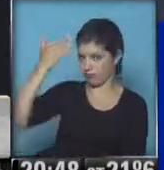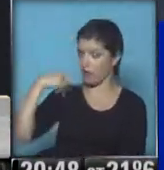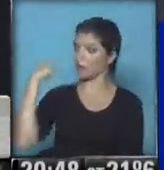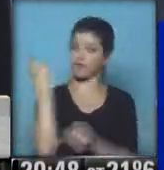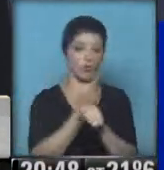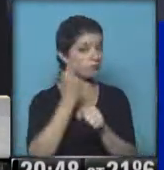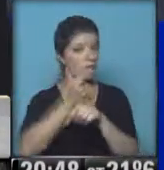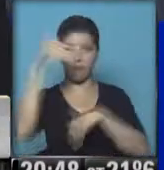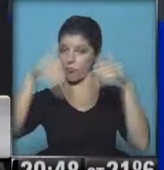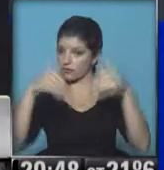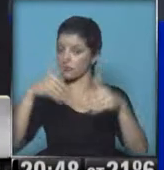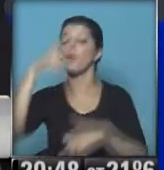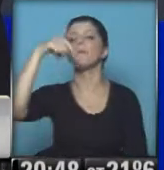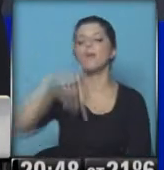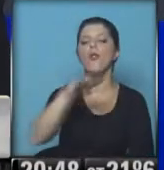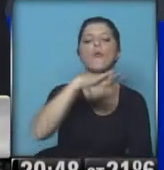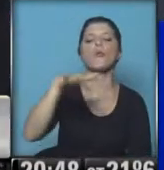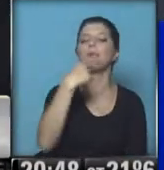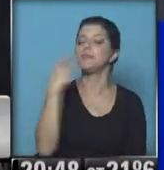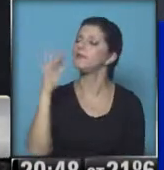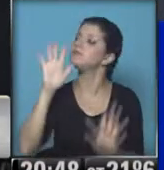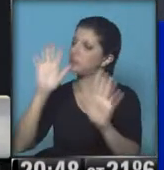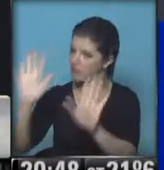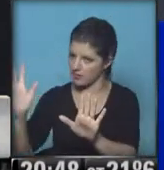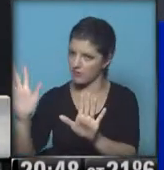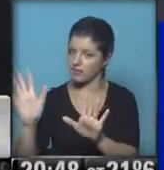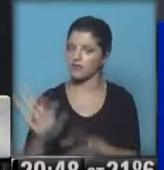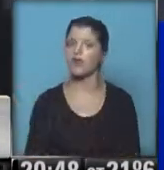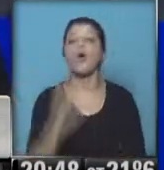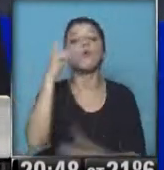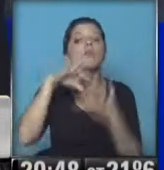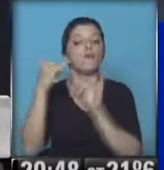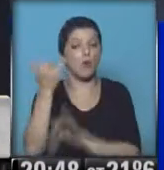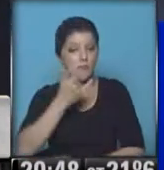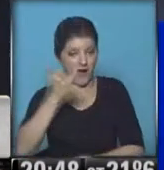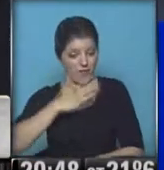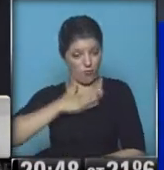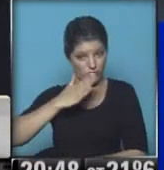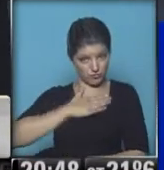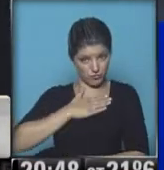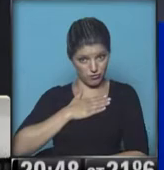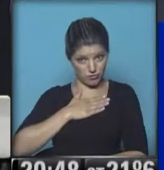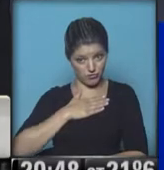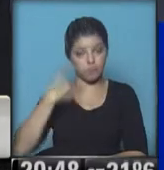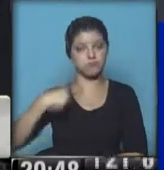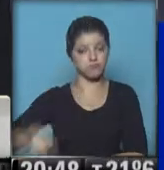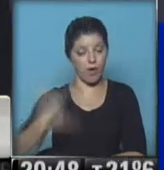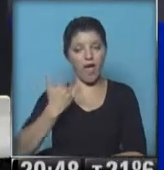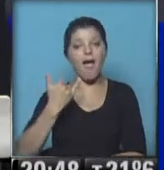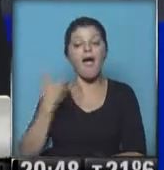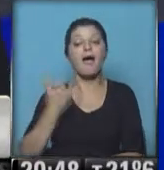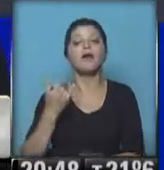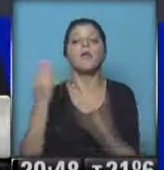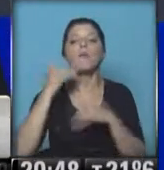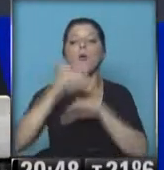hacer que están diciendo ahora en cataluña está bien hay una alternativa nosotros tenemos elementos que permiten un